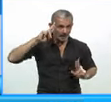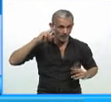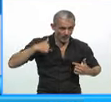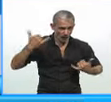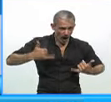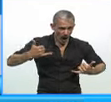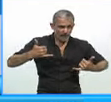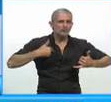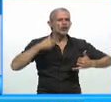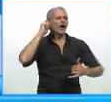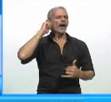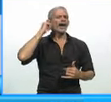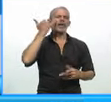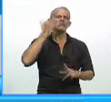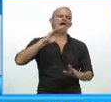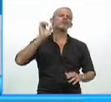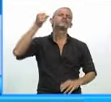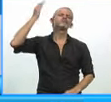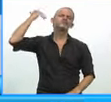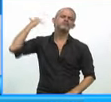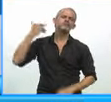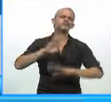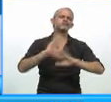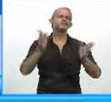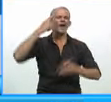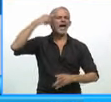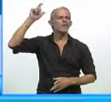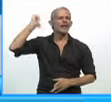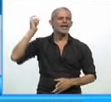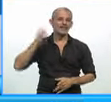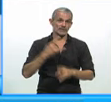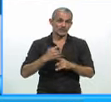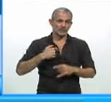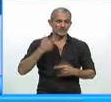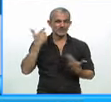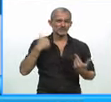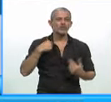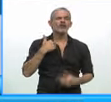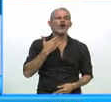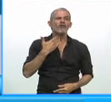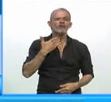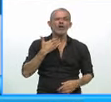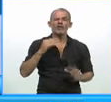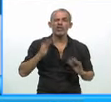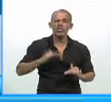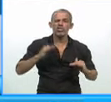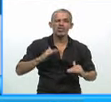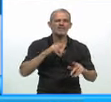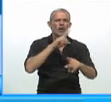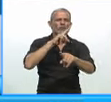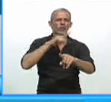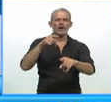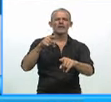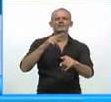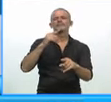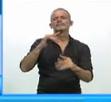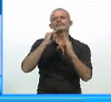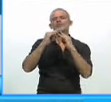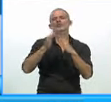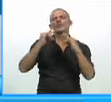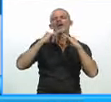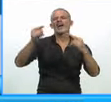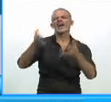decir, tengo tantos juegos y siempre tanto mar? Siempre trato, pero ahora no tengo voz, así que le tengo que decir a Cecilia que grite como loca,